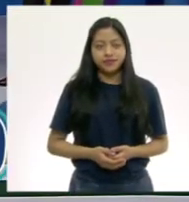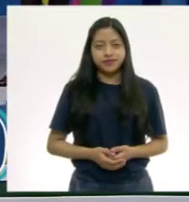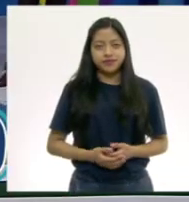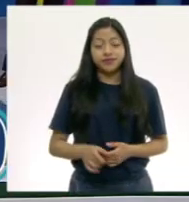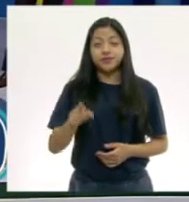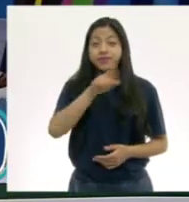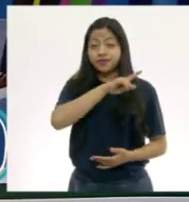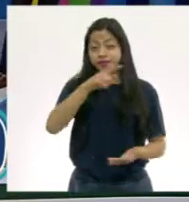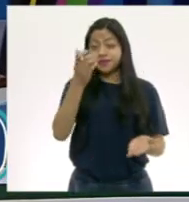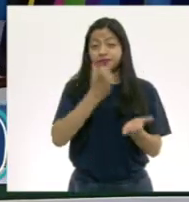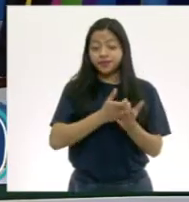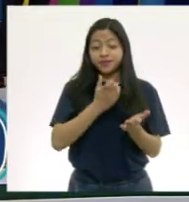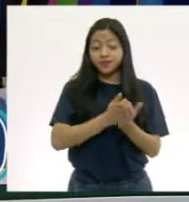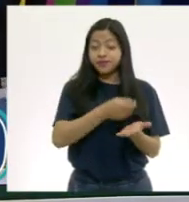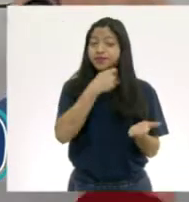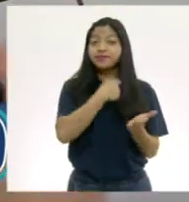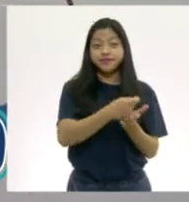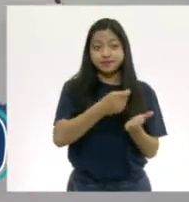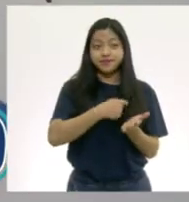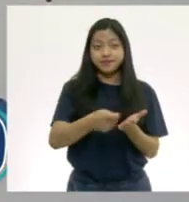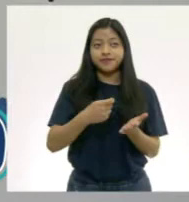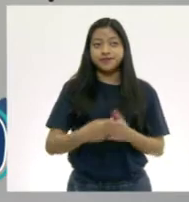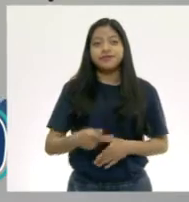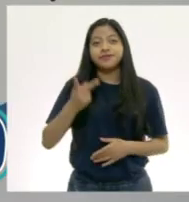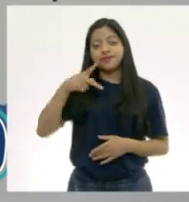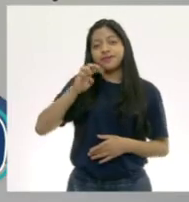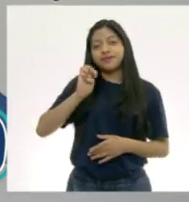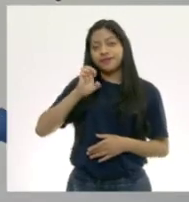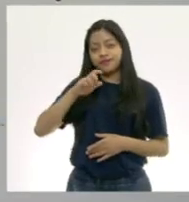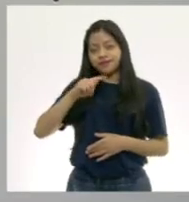Ustedes también anoten en su libreta. Kemet.